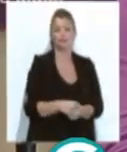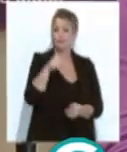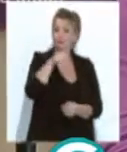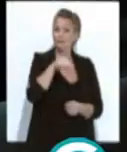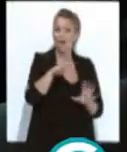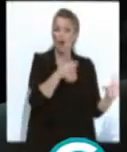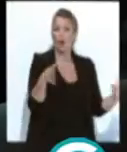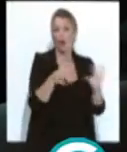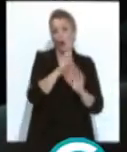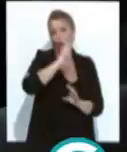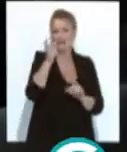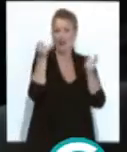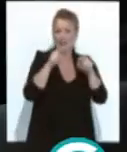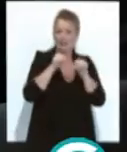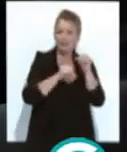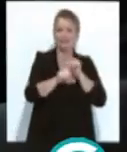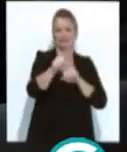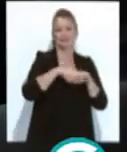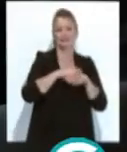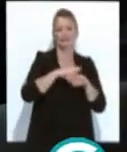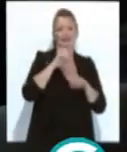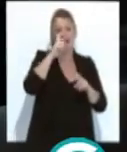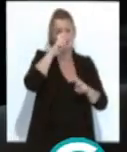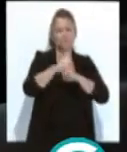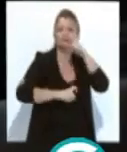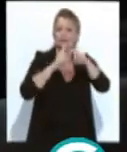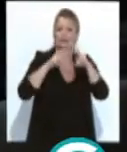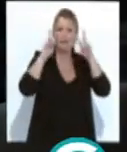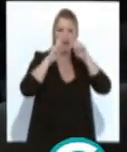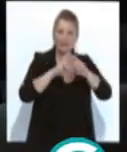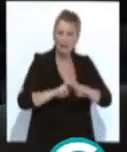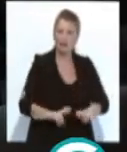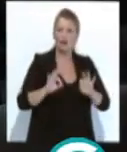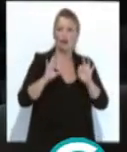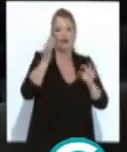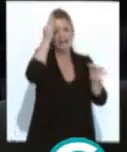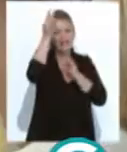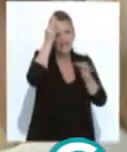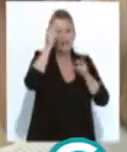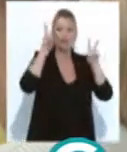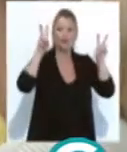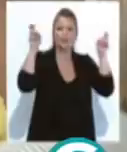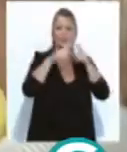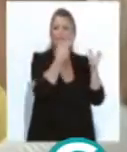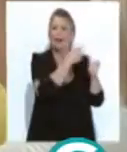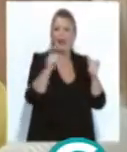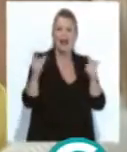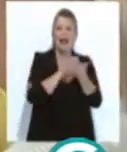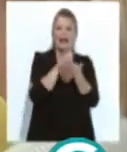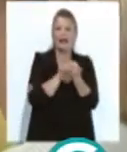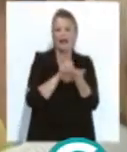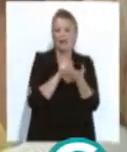le unen otras citas, como el 13º Encuentro de Investigación Teatral, Cruce de Criterios, bajo el título Palabras